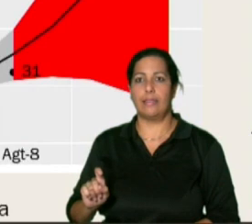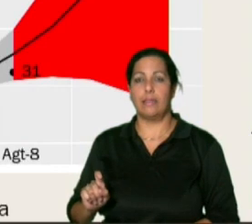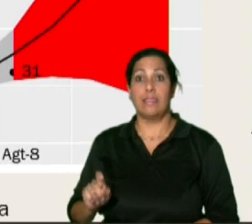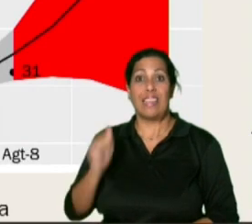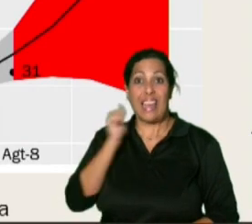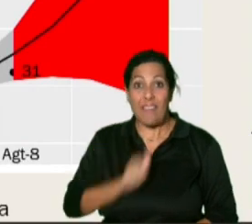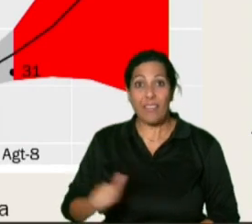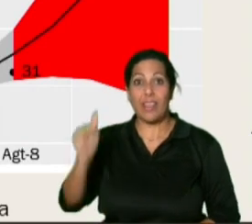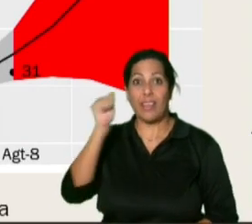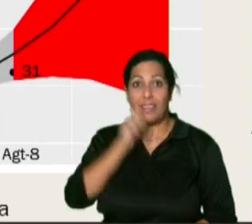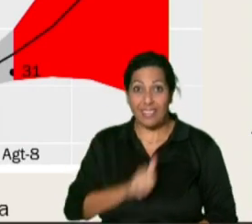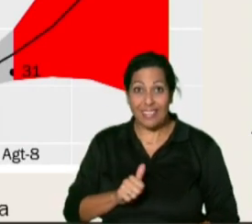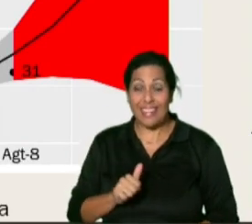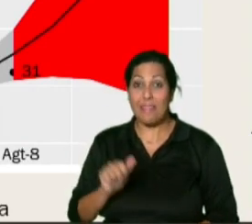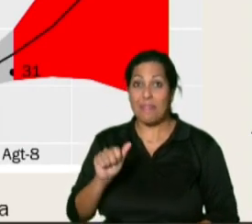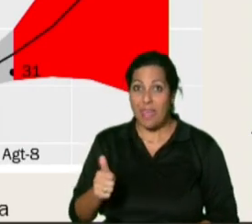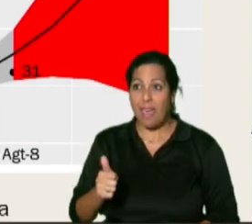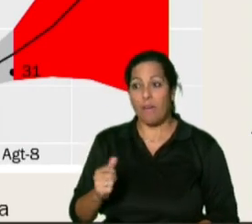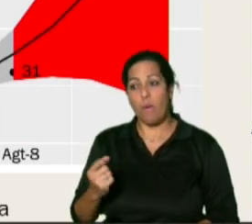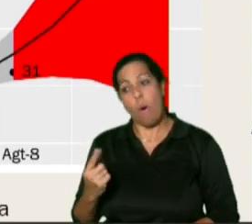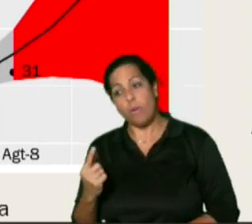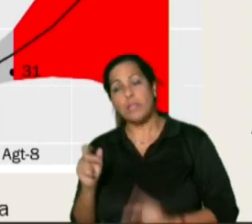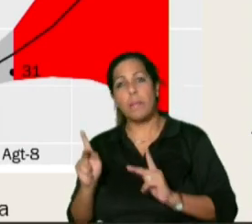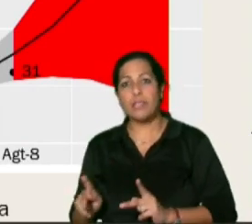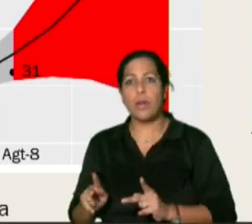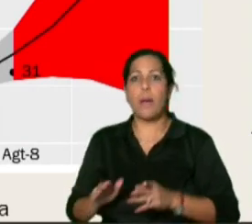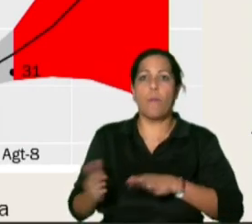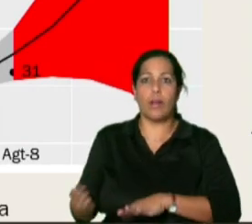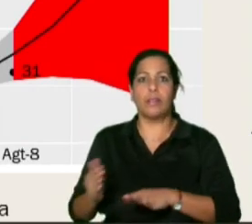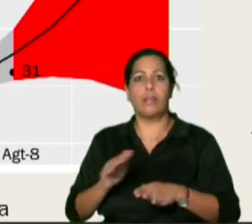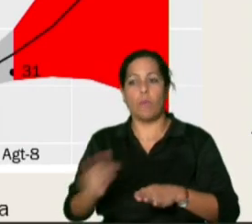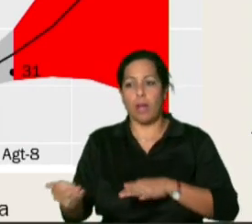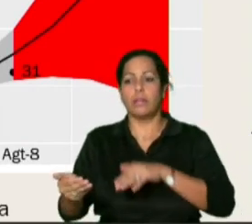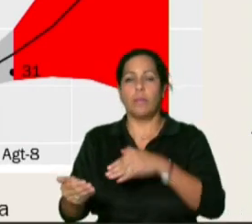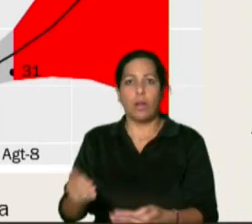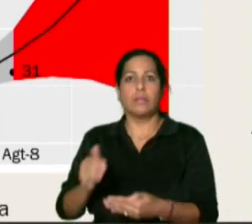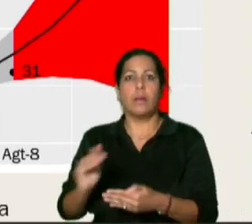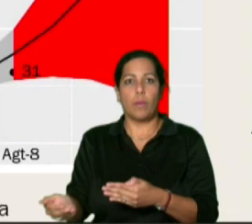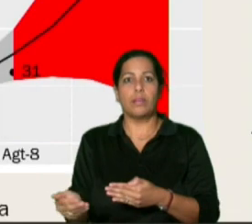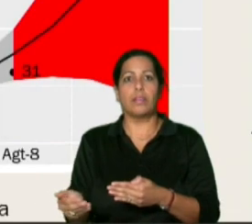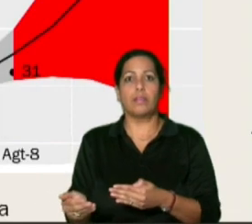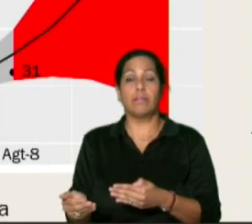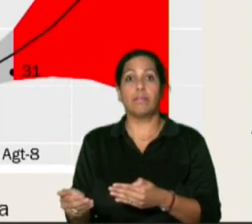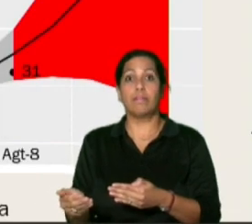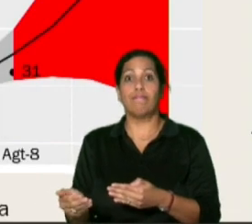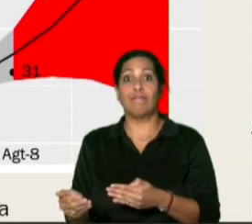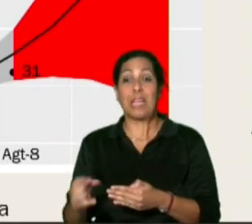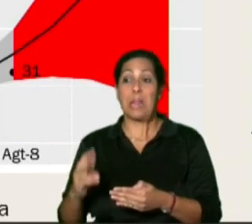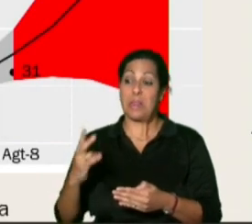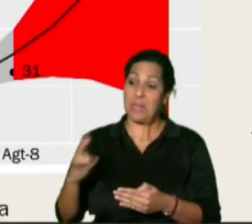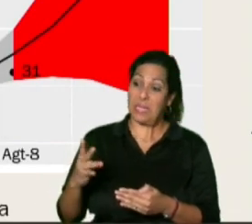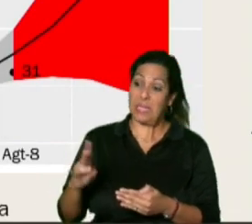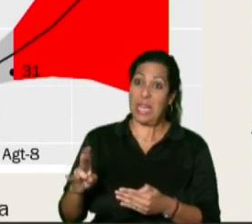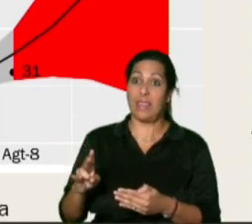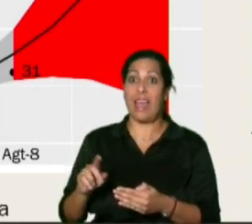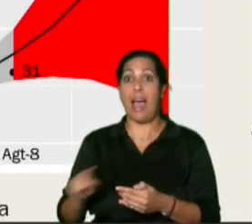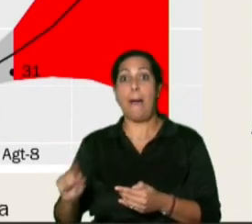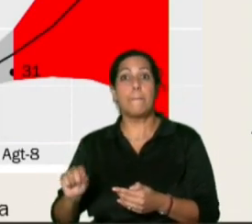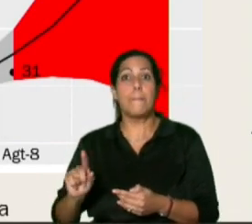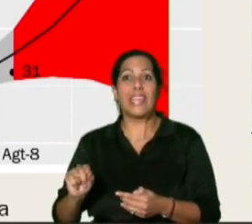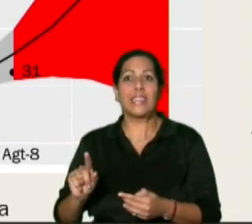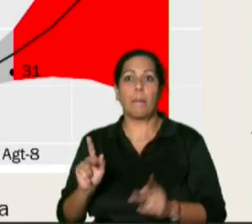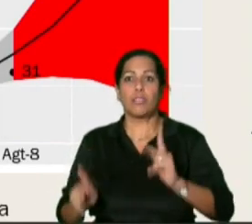que sería de 10 a 11, como decía el doctor Valencia, eso cambiaría a ver de 17 a